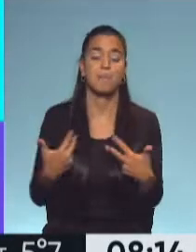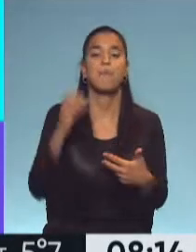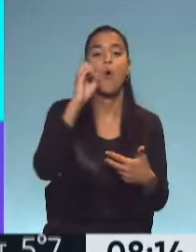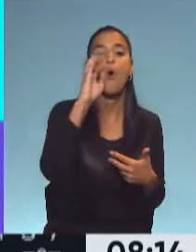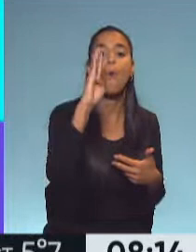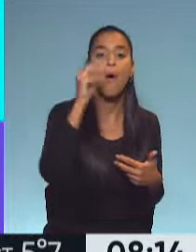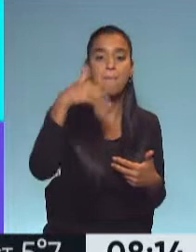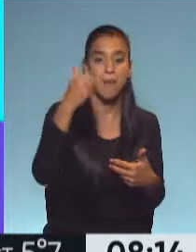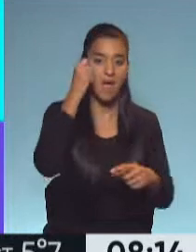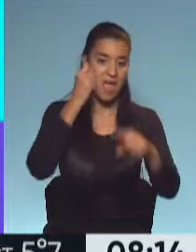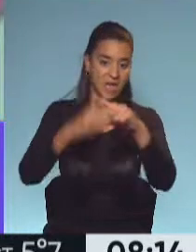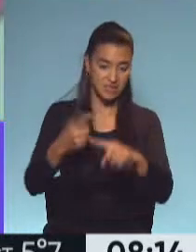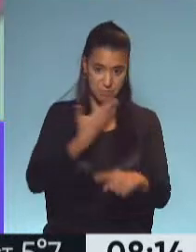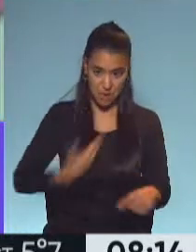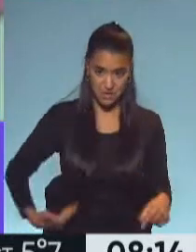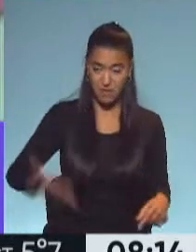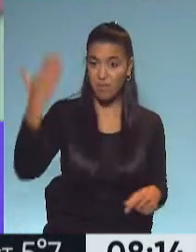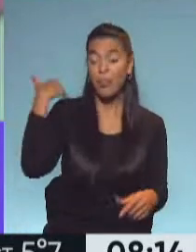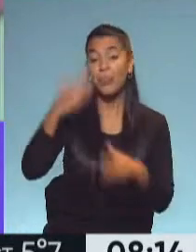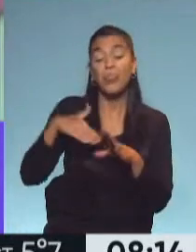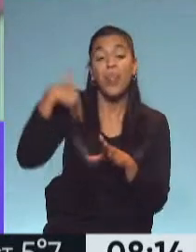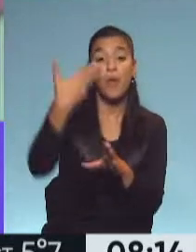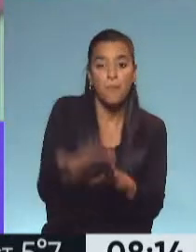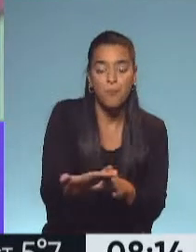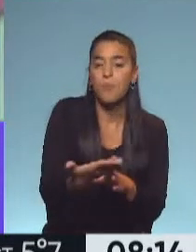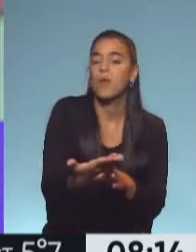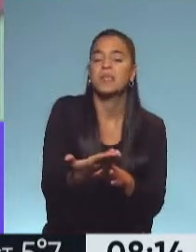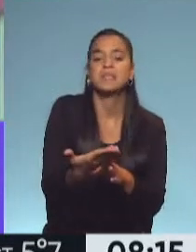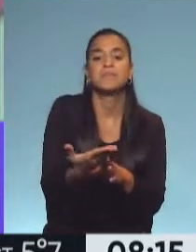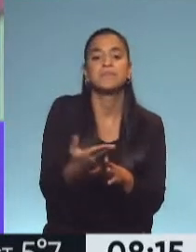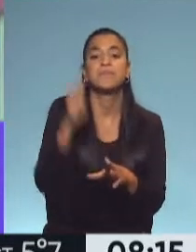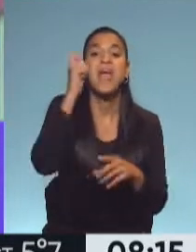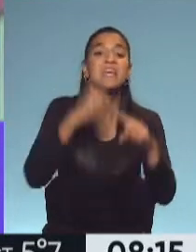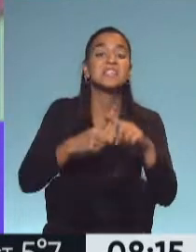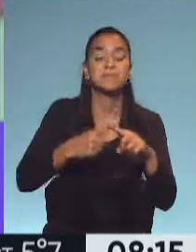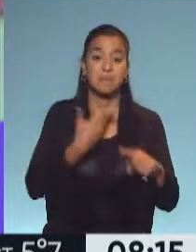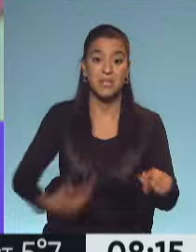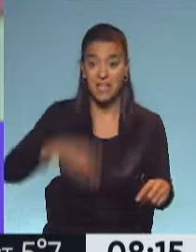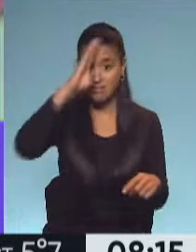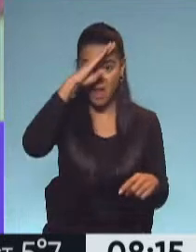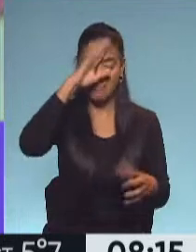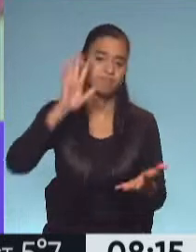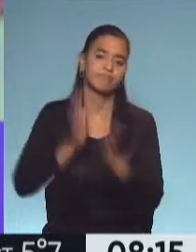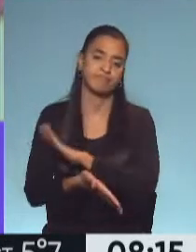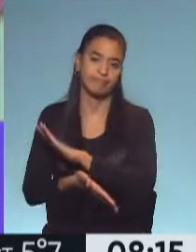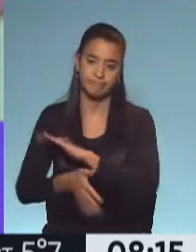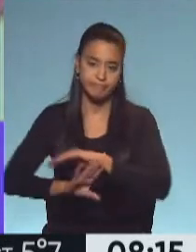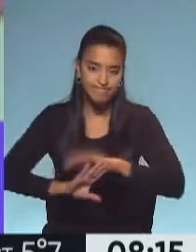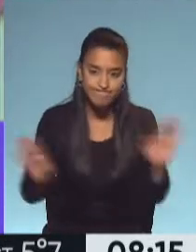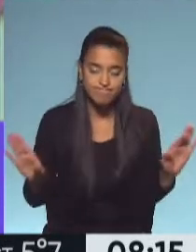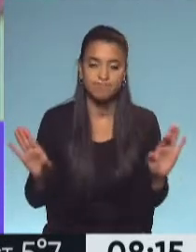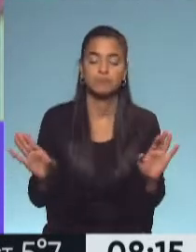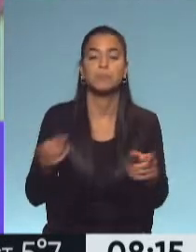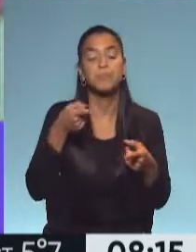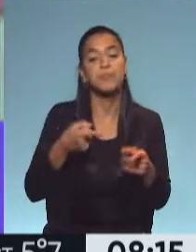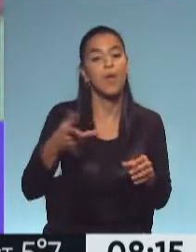del expresidente, que luego desarmó casi por completo el expresidente Donald Trump, quien ha dicho en